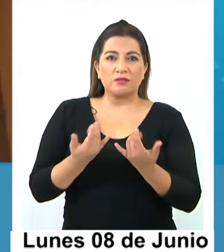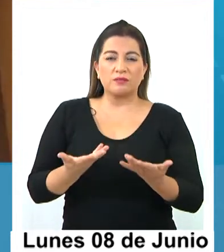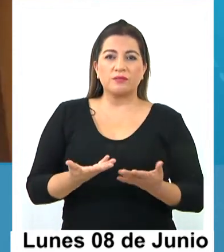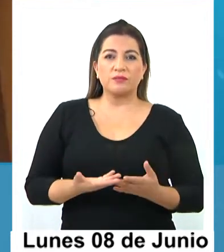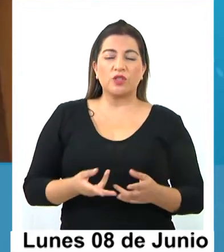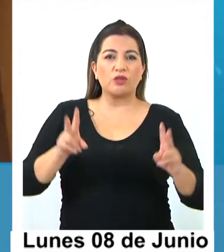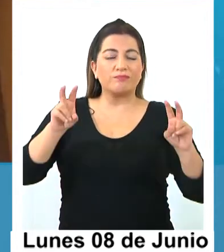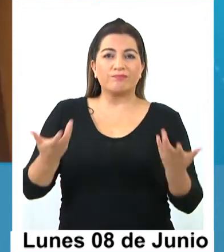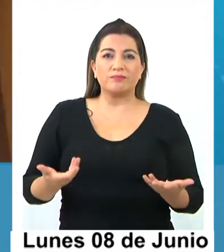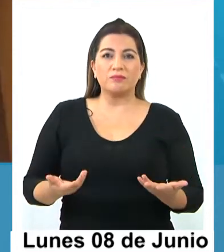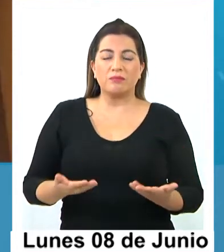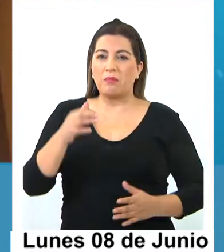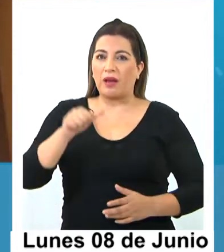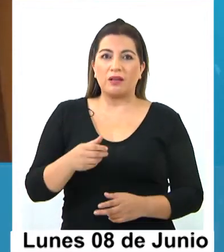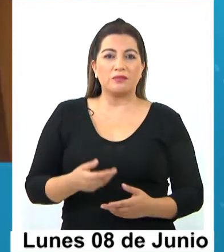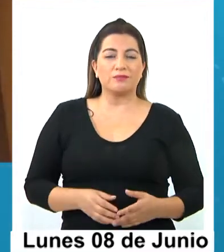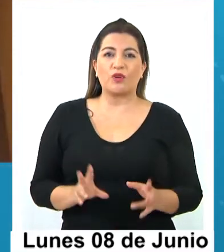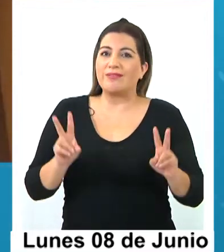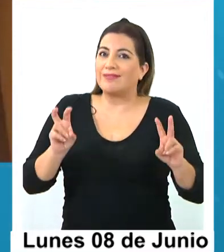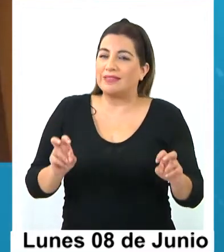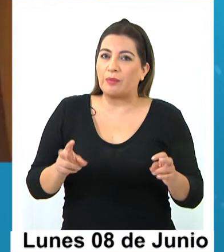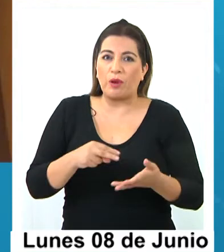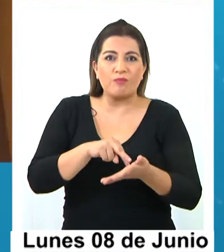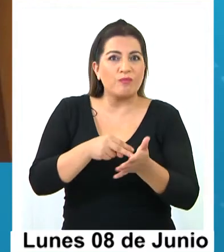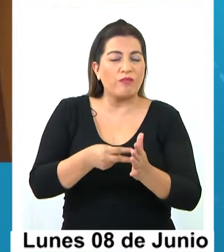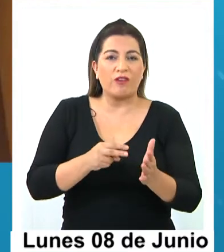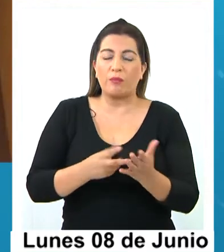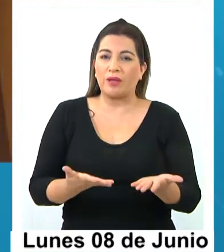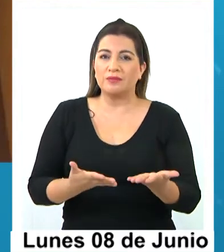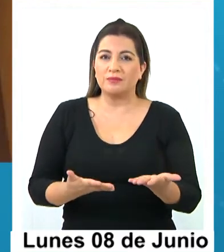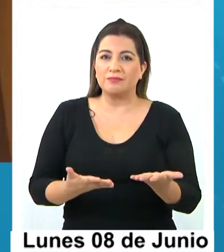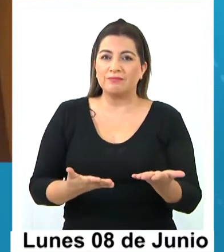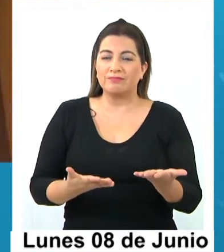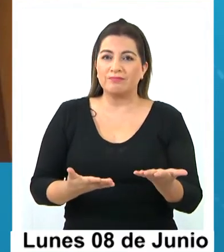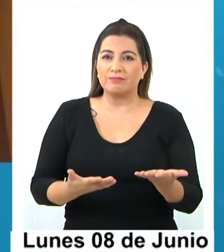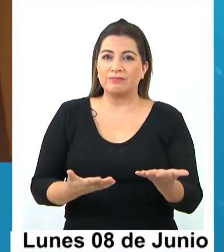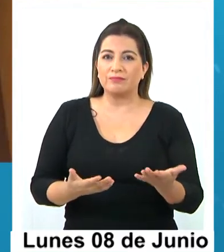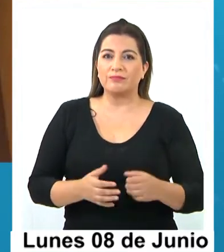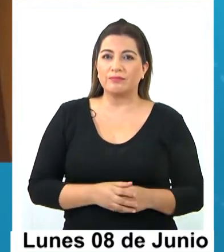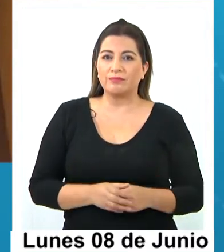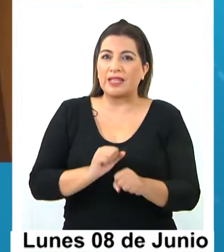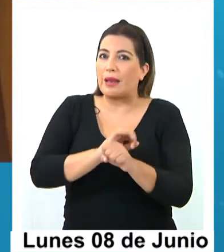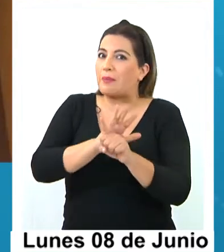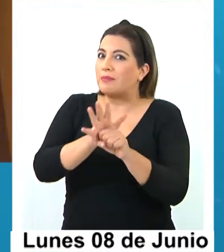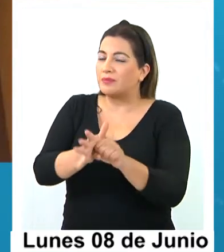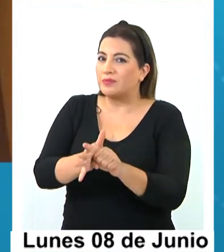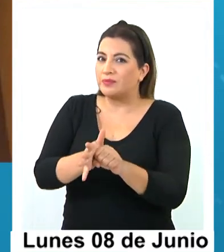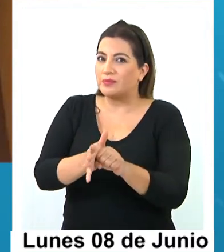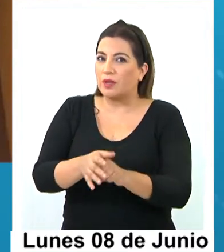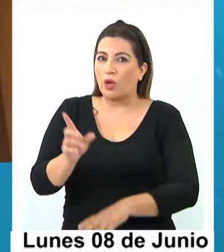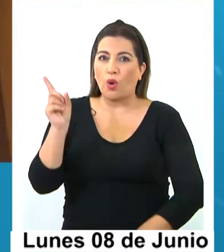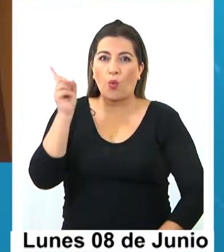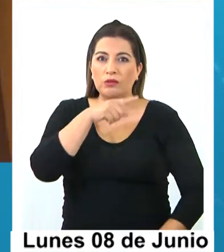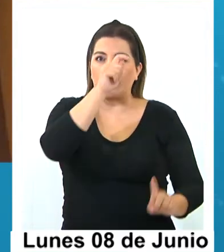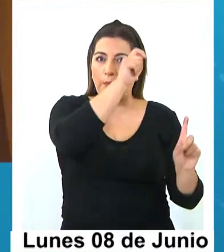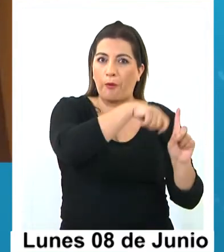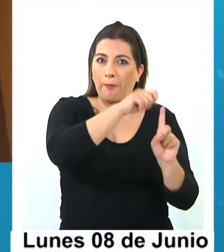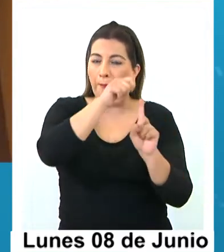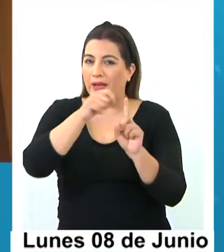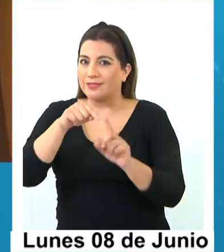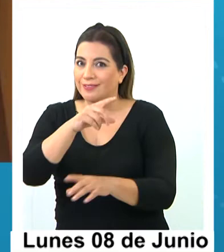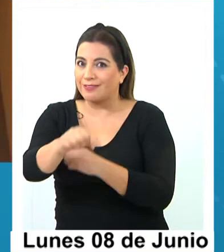duro respecto del impacto que ha significado esta pandemia en estos últimos